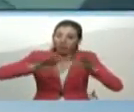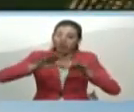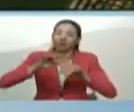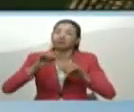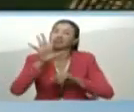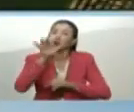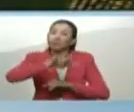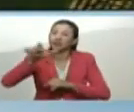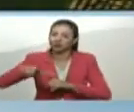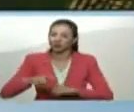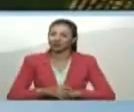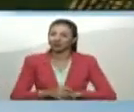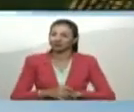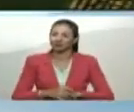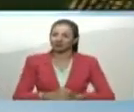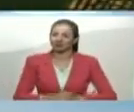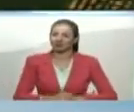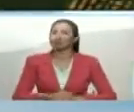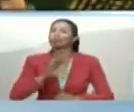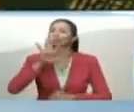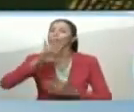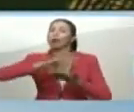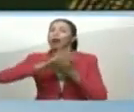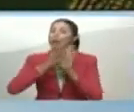5 arepas.